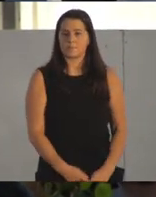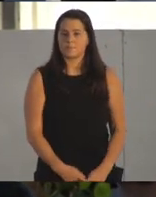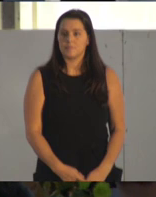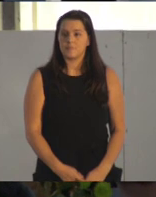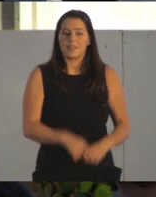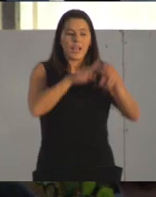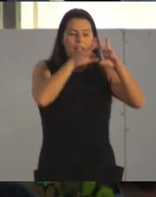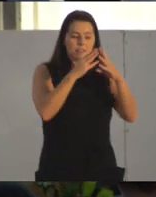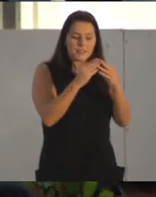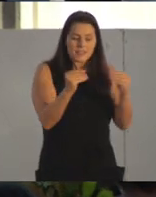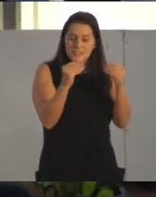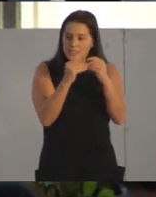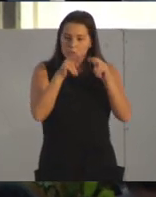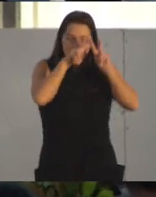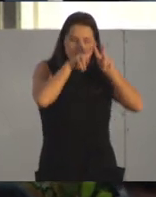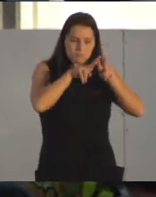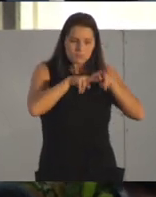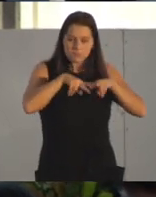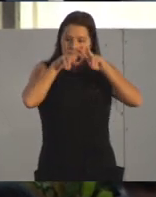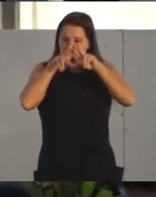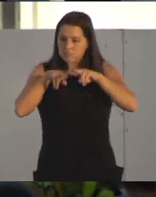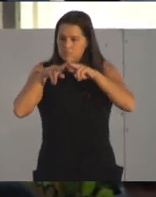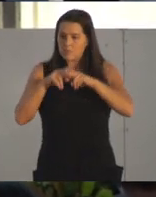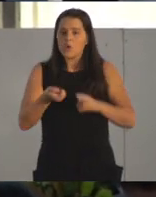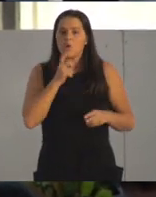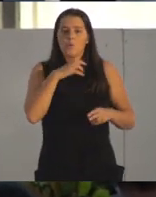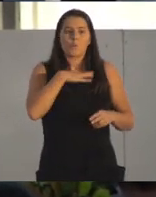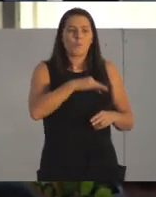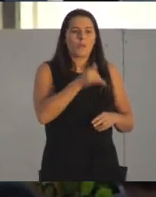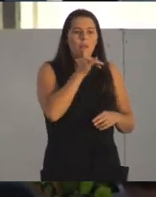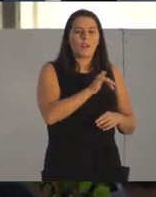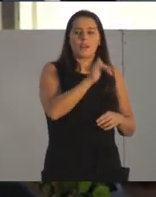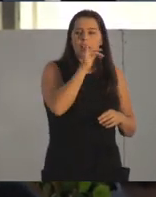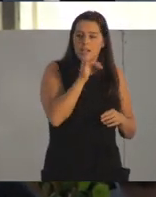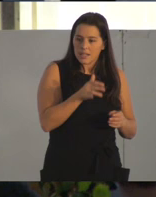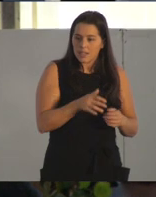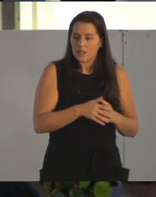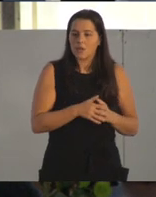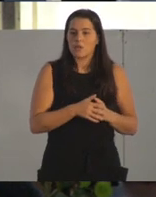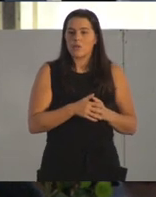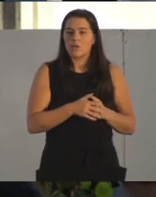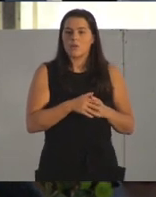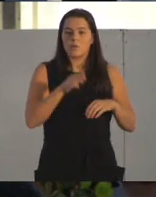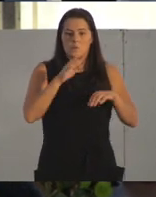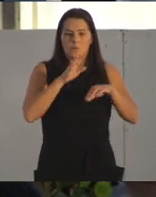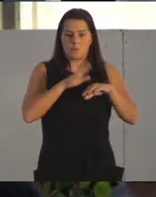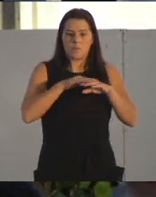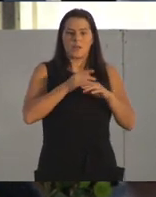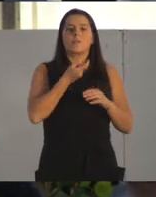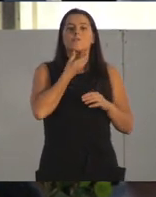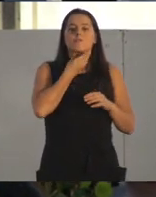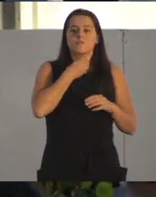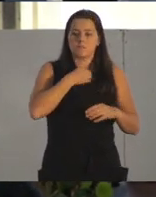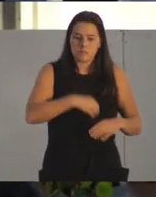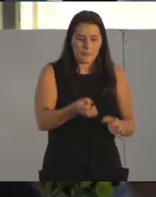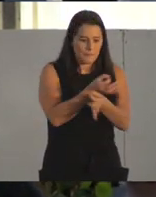la textura en la que puede tomar un líquido sin que eso produzca una falsa vía, lo mismo